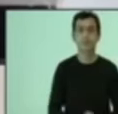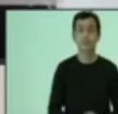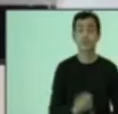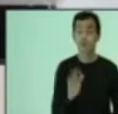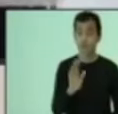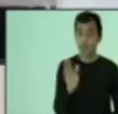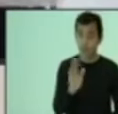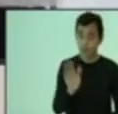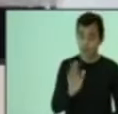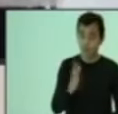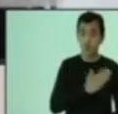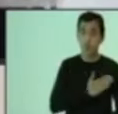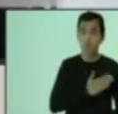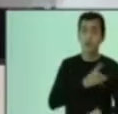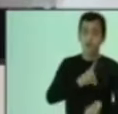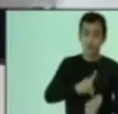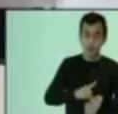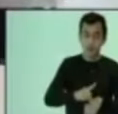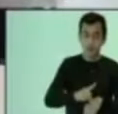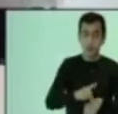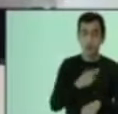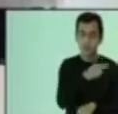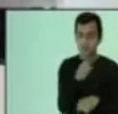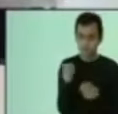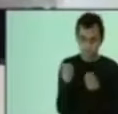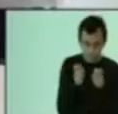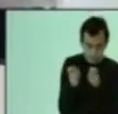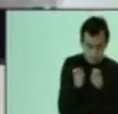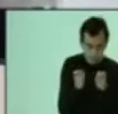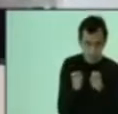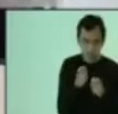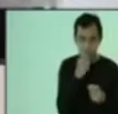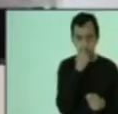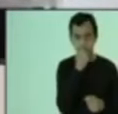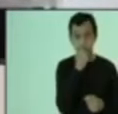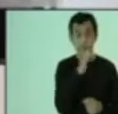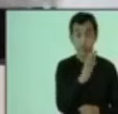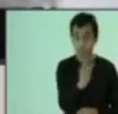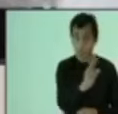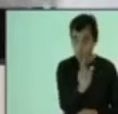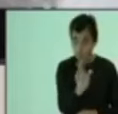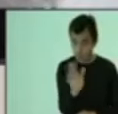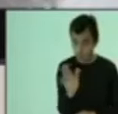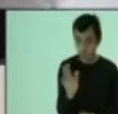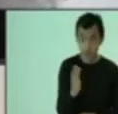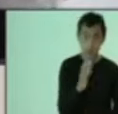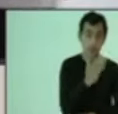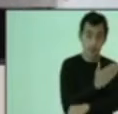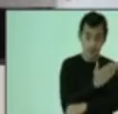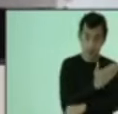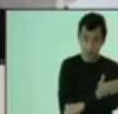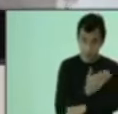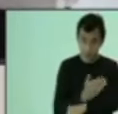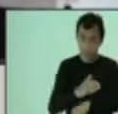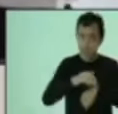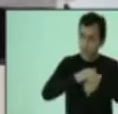Buenos días, señores moderadores. Buenos días, compañeros y